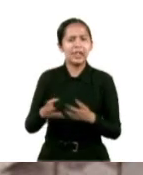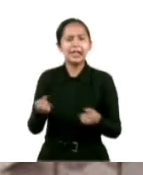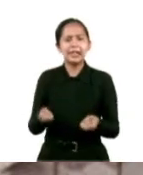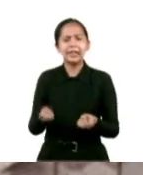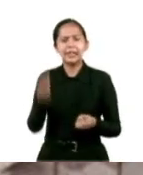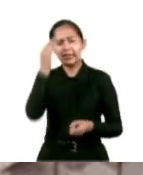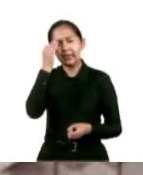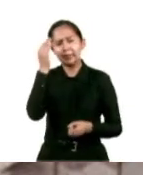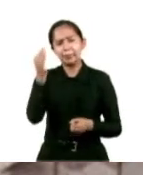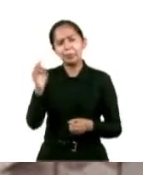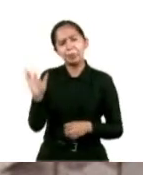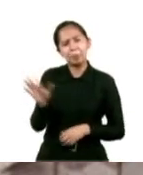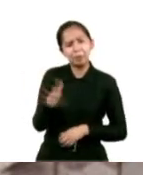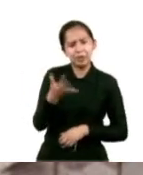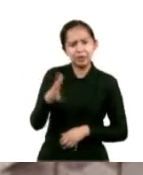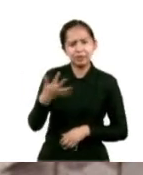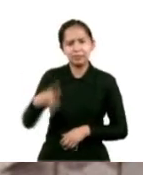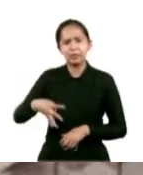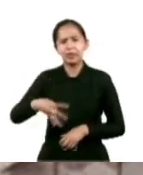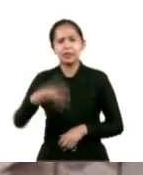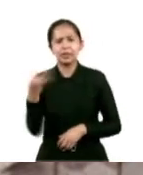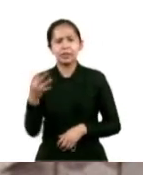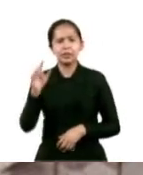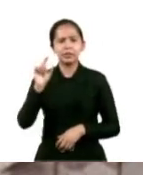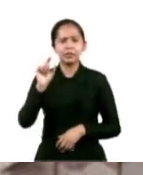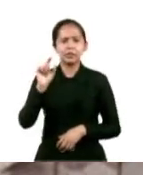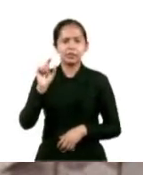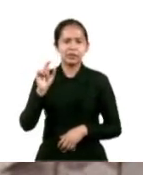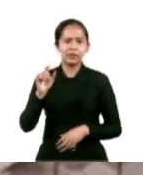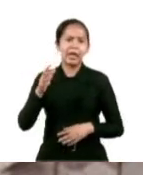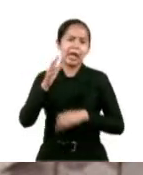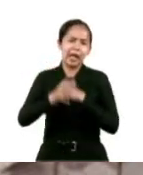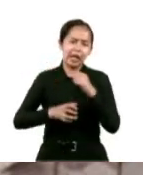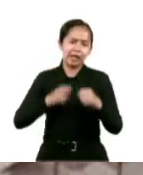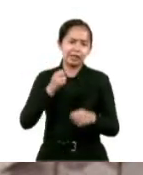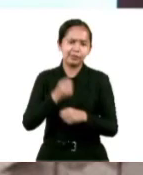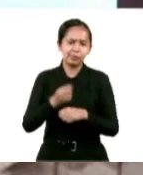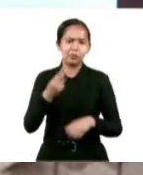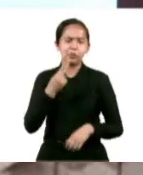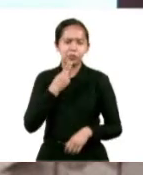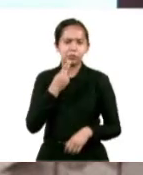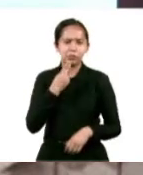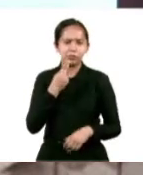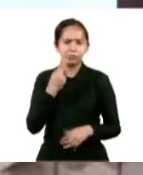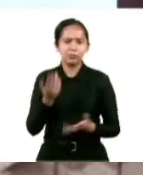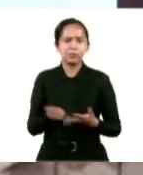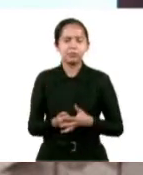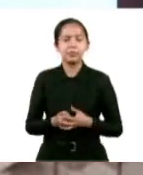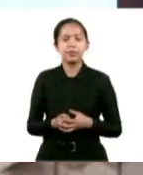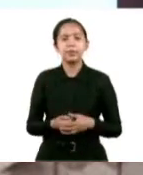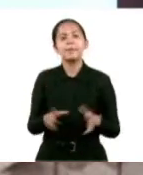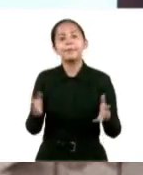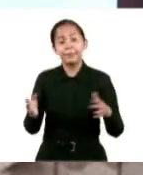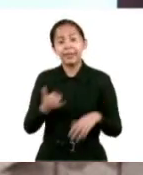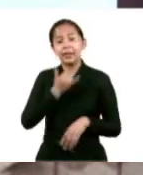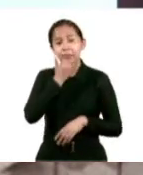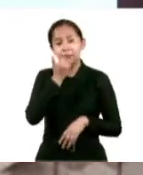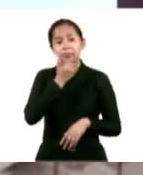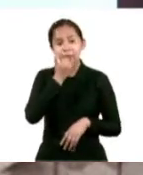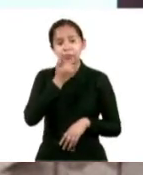trenes o aproximadamente 14 años de operación. Es decir, existían errores de